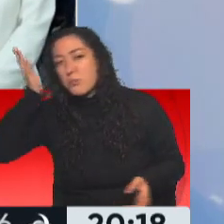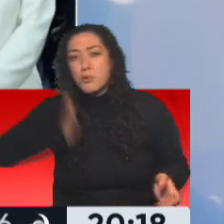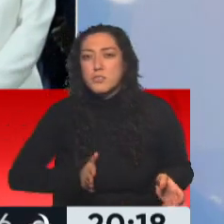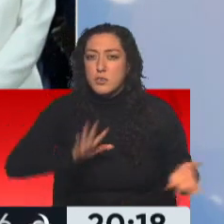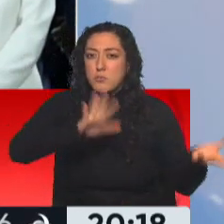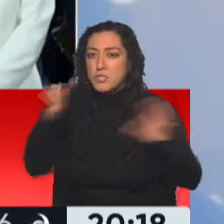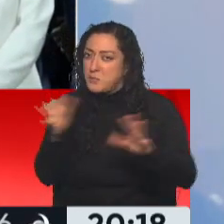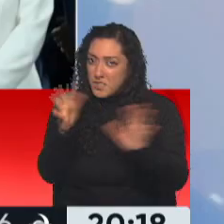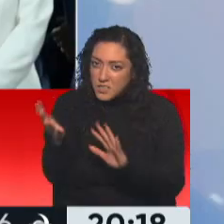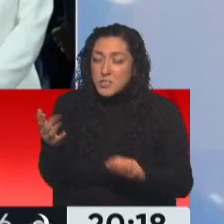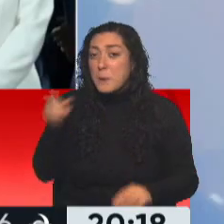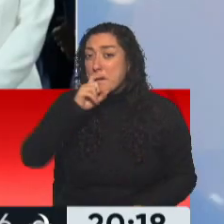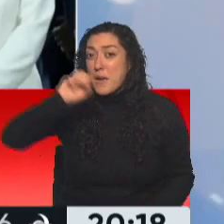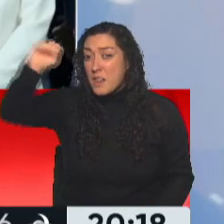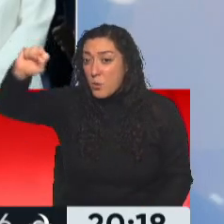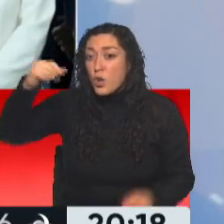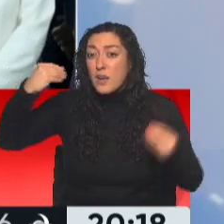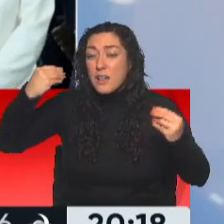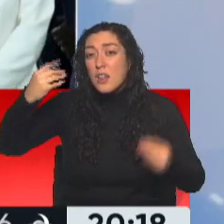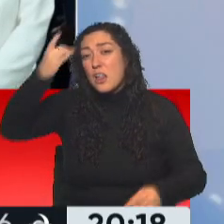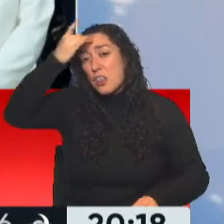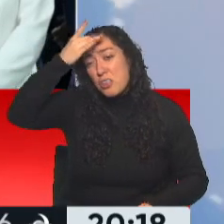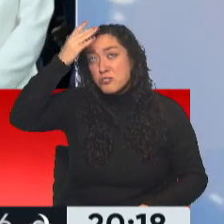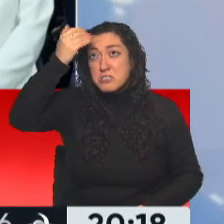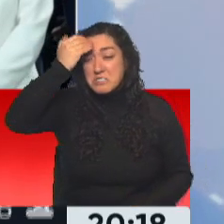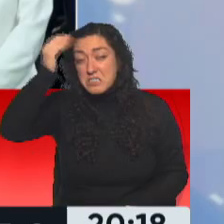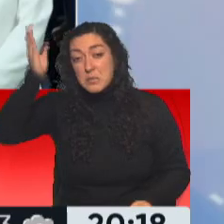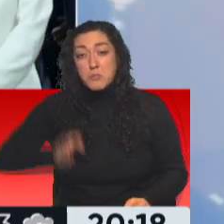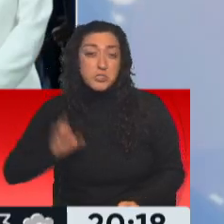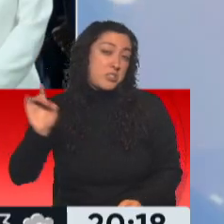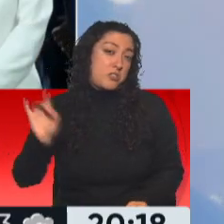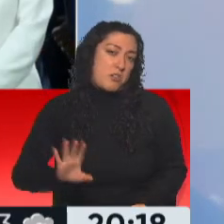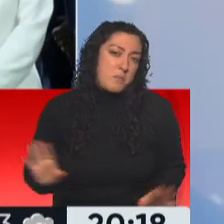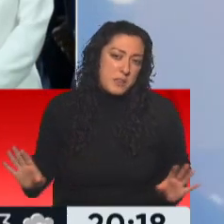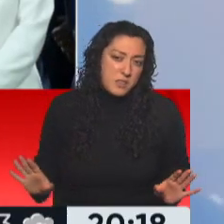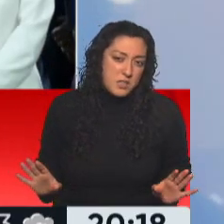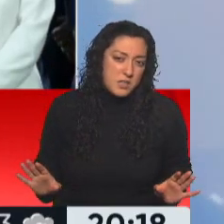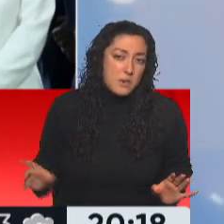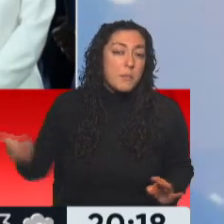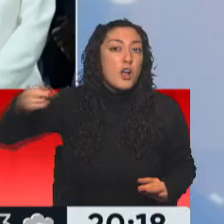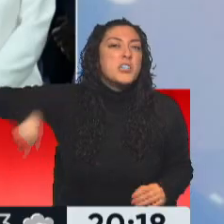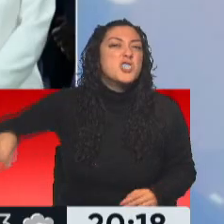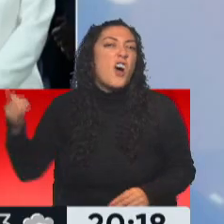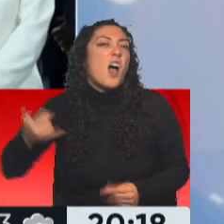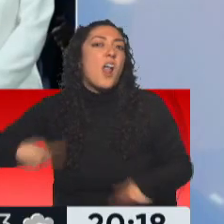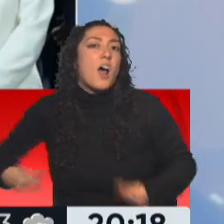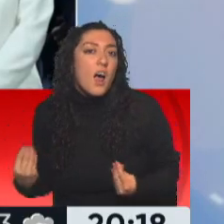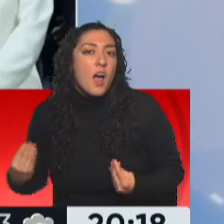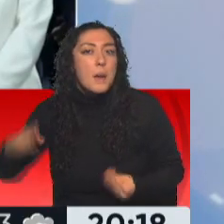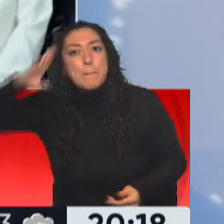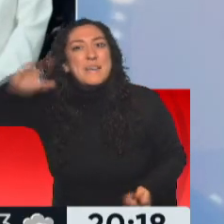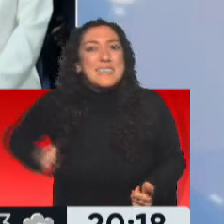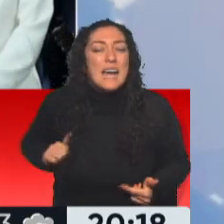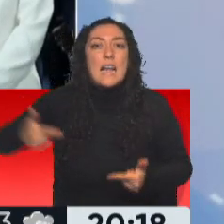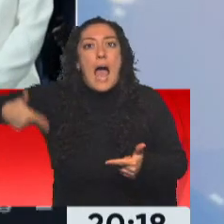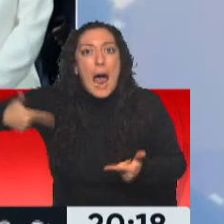en Venezuela. Maduro lo que tiene son 12-15% de apoyo. Ahora, ¿qué tiene Maduro? Tiene las armas, claro, tiene Leopoldo, a los militares.